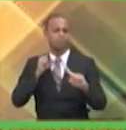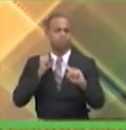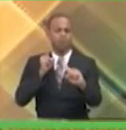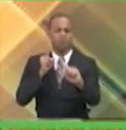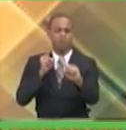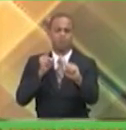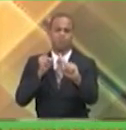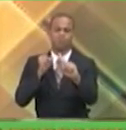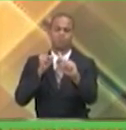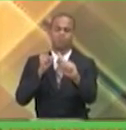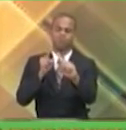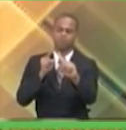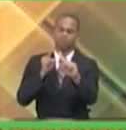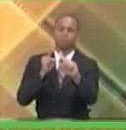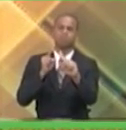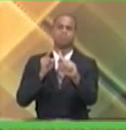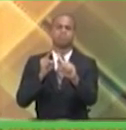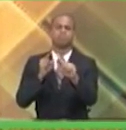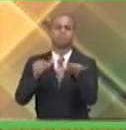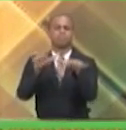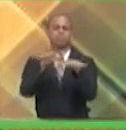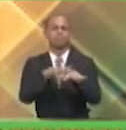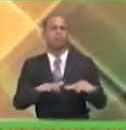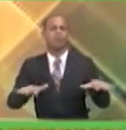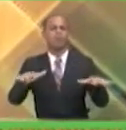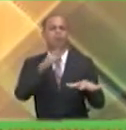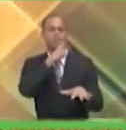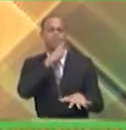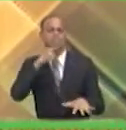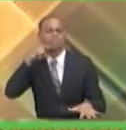Pero luego del desierto